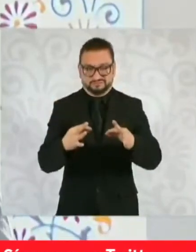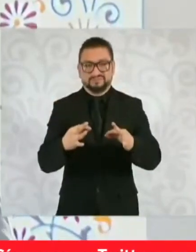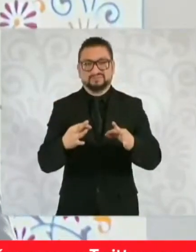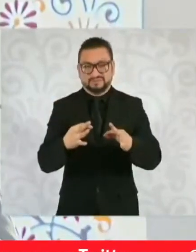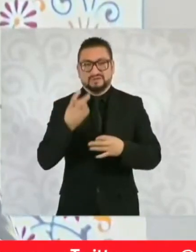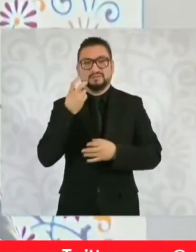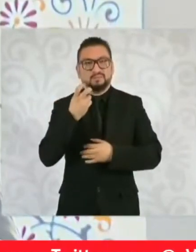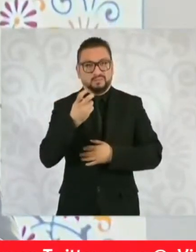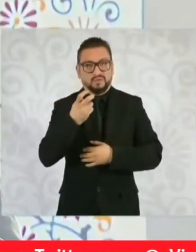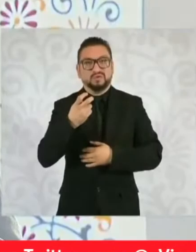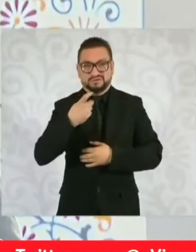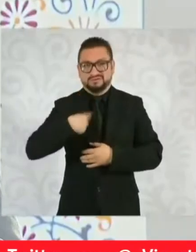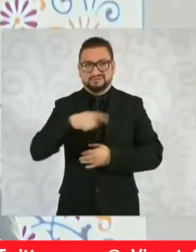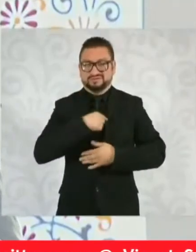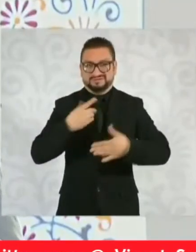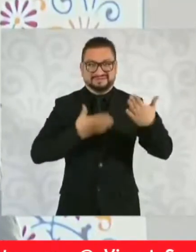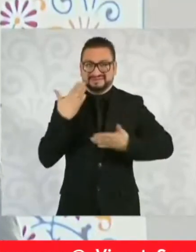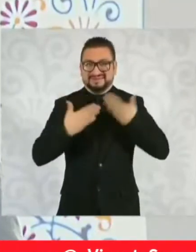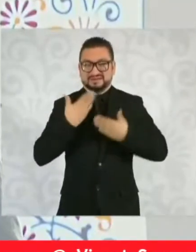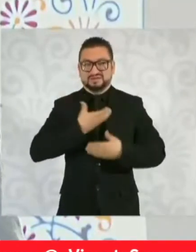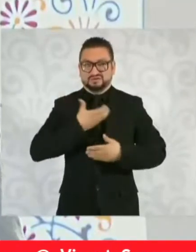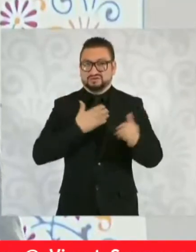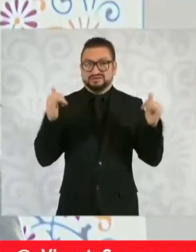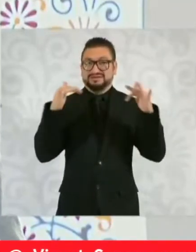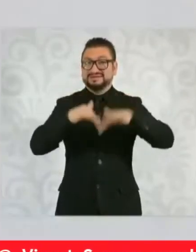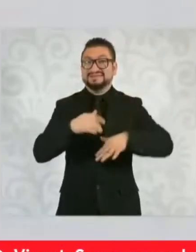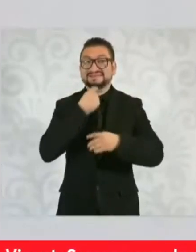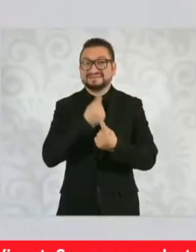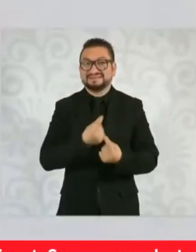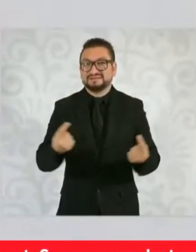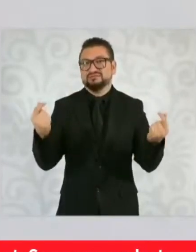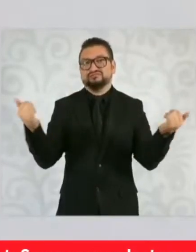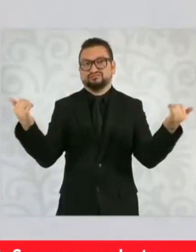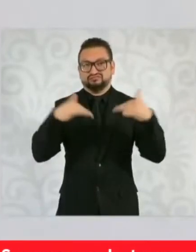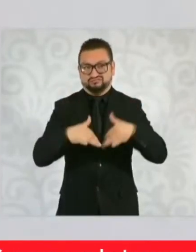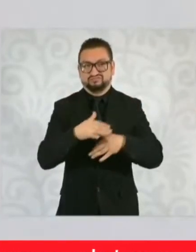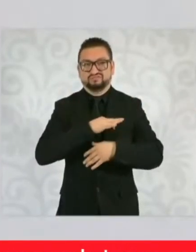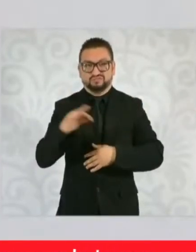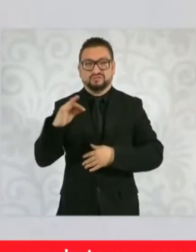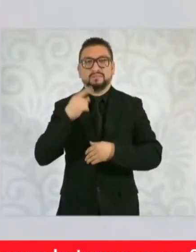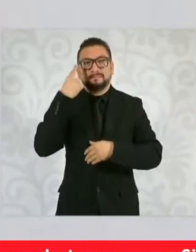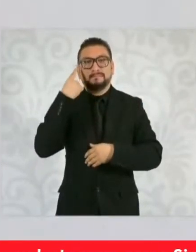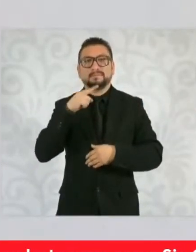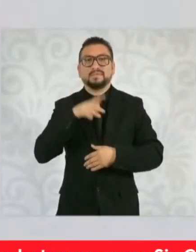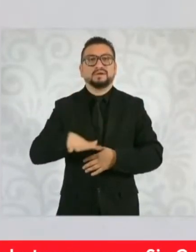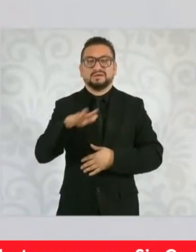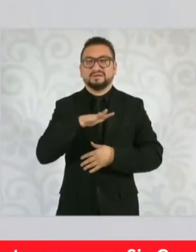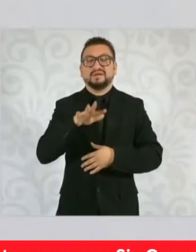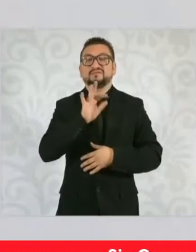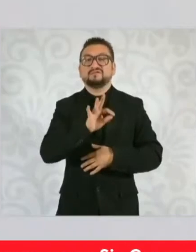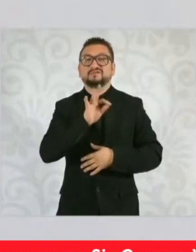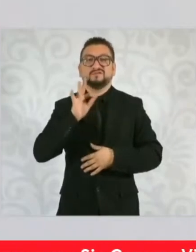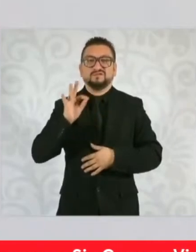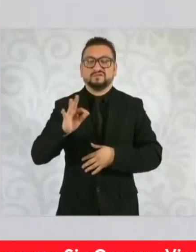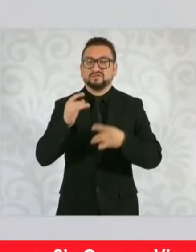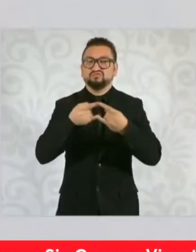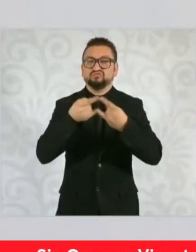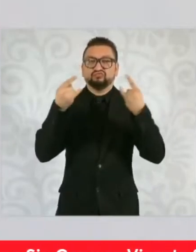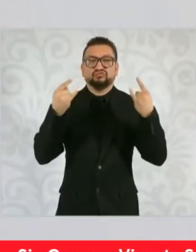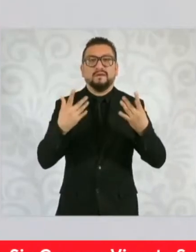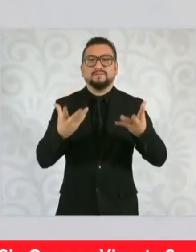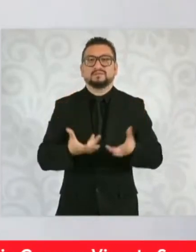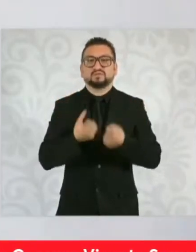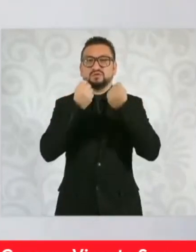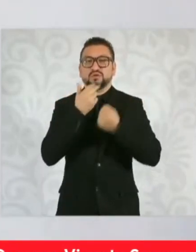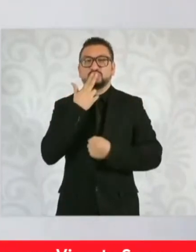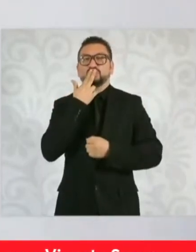una celebración en el Zócalo, sobre todo con niños y niñas, para recuperar esta fecha histórica.